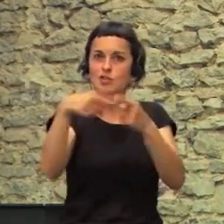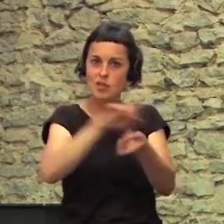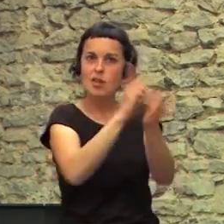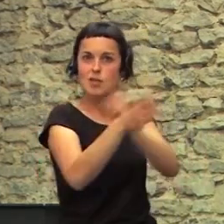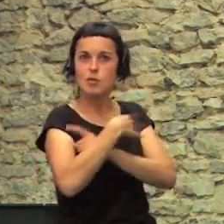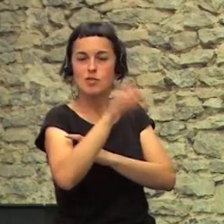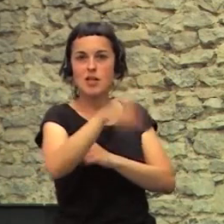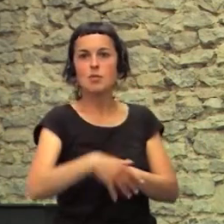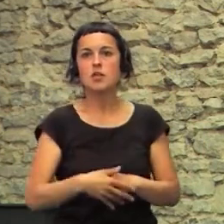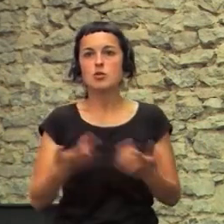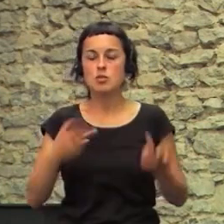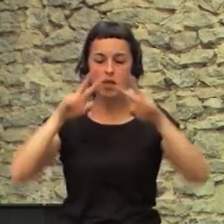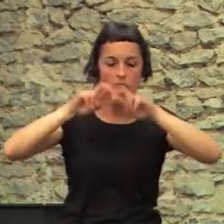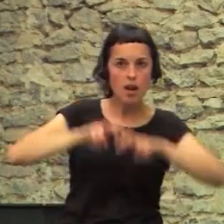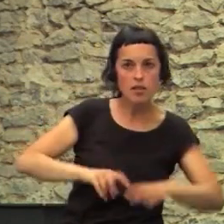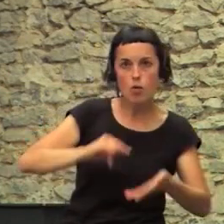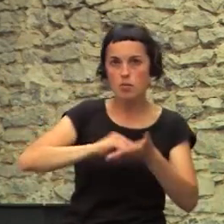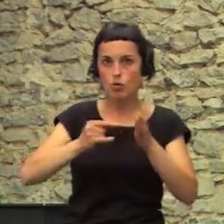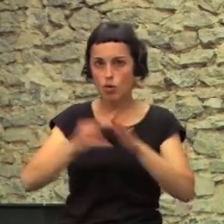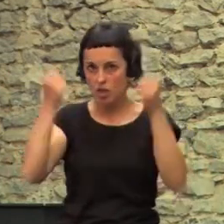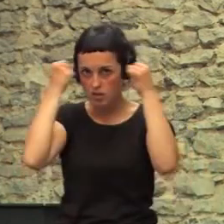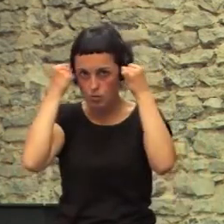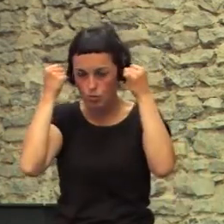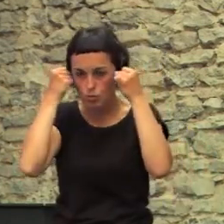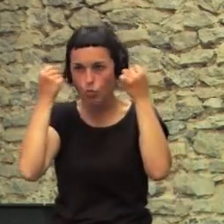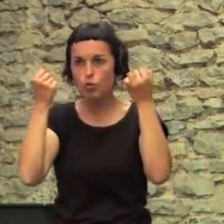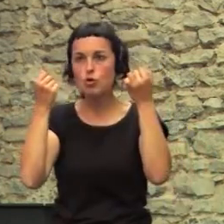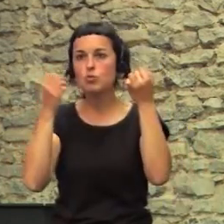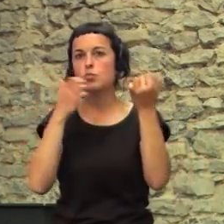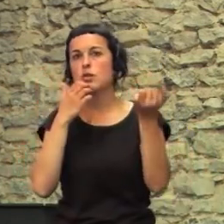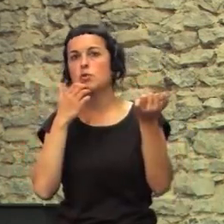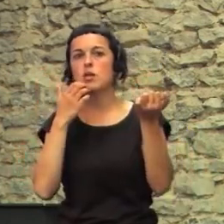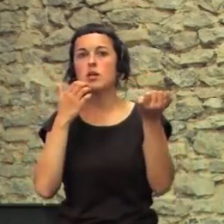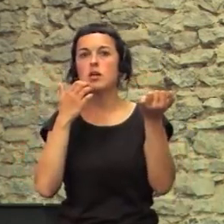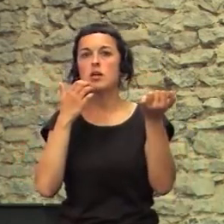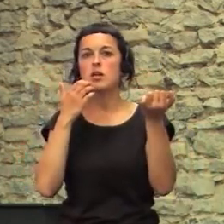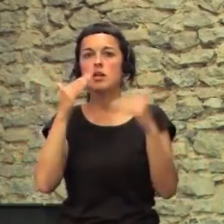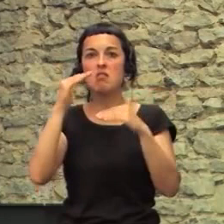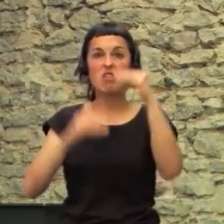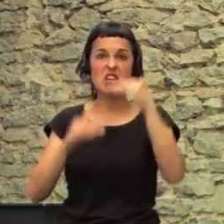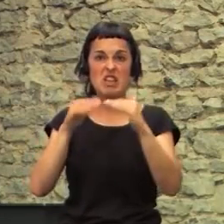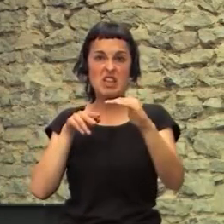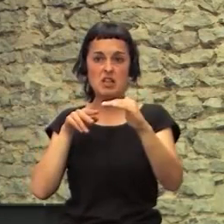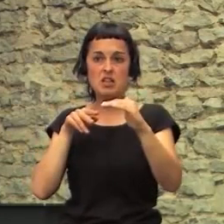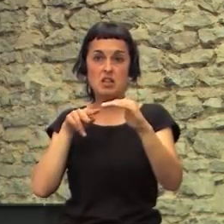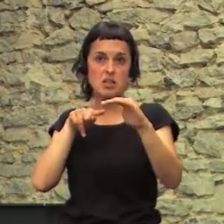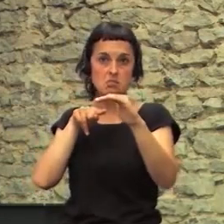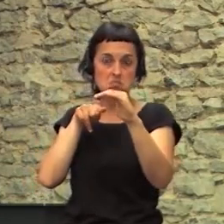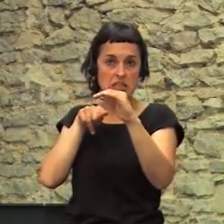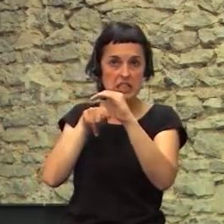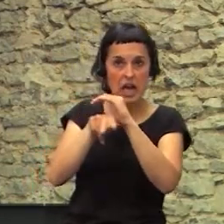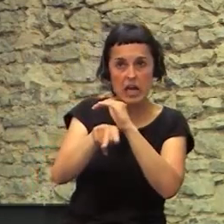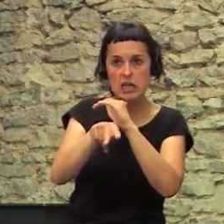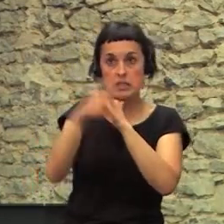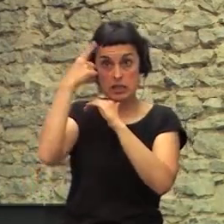analizar metodologías de estudios de este tipo, por ejemplo, de la diferencia en escáneres o en resonancias magnéticas